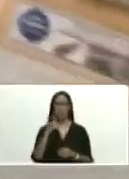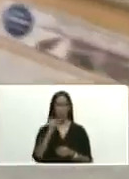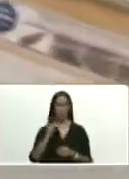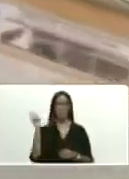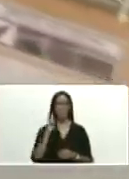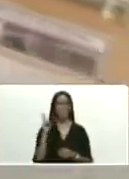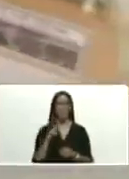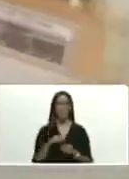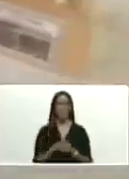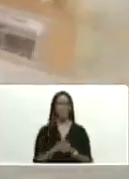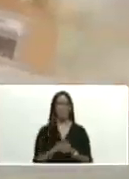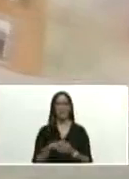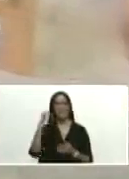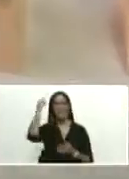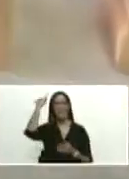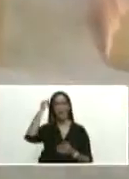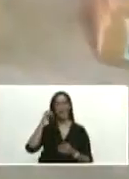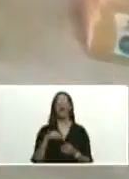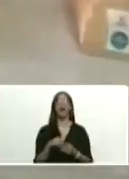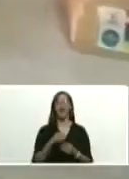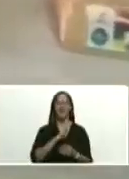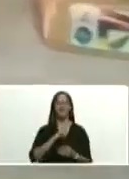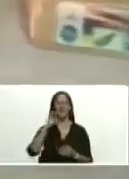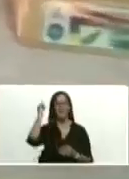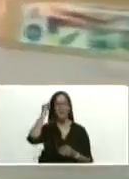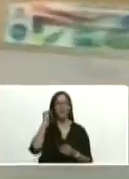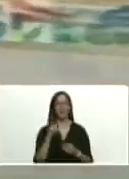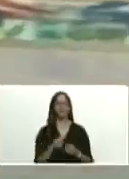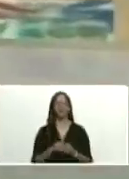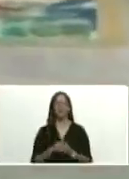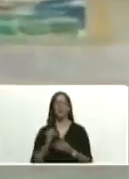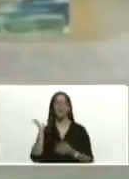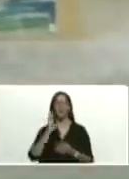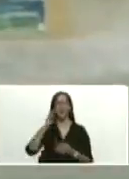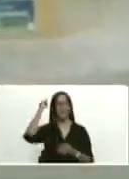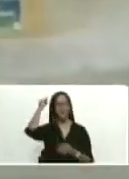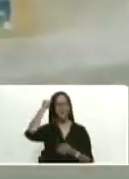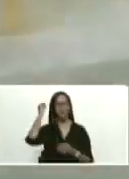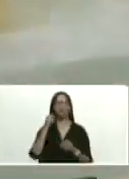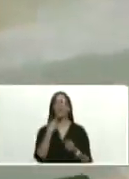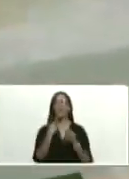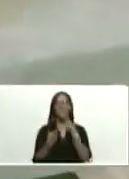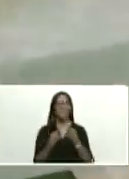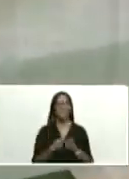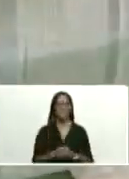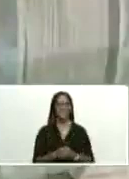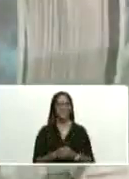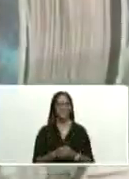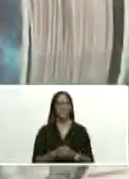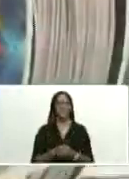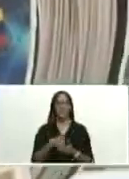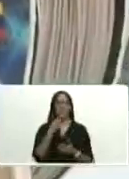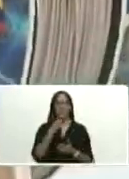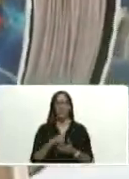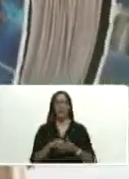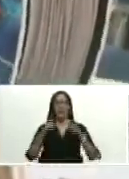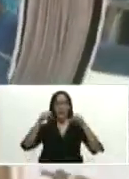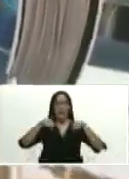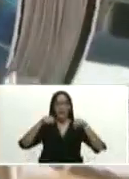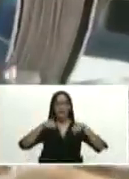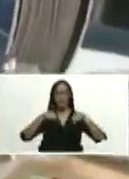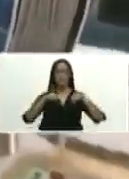aroa yaracuy yaracuy bueno pino de yaracuy qué me dice ospino Bueno este aquí